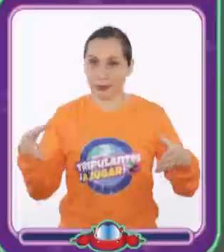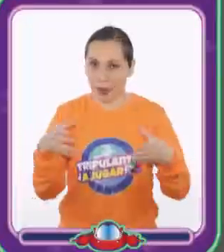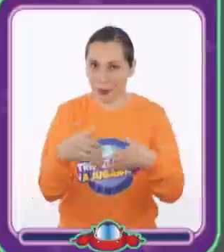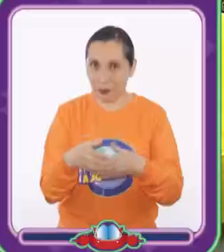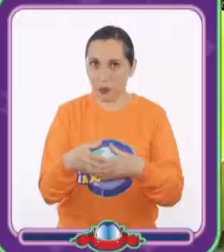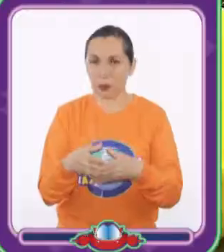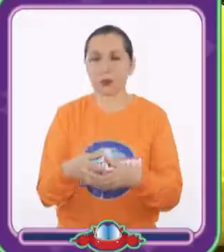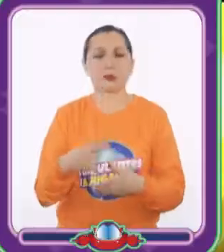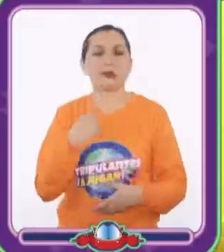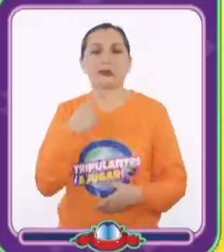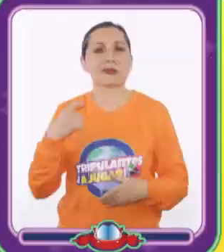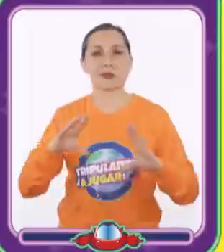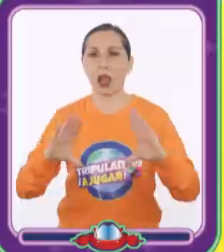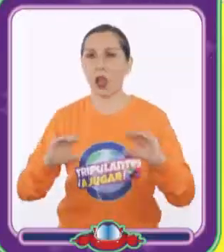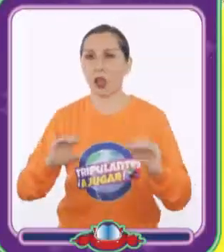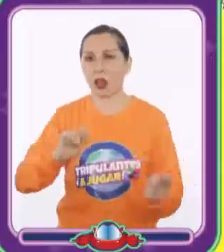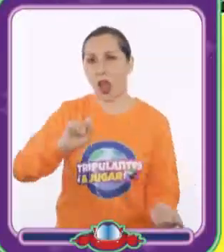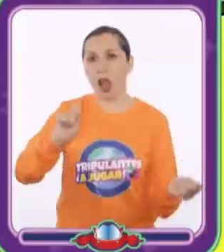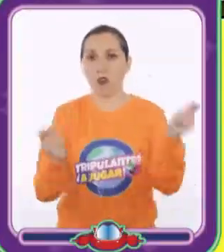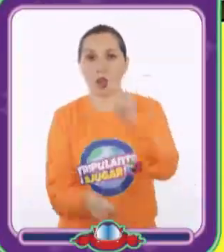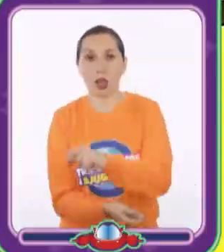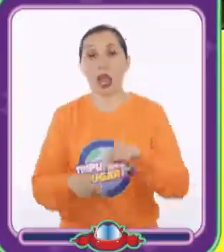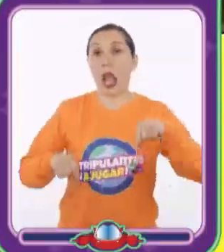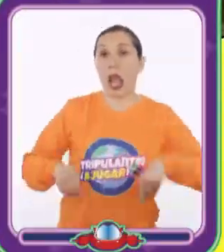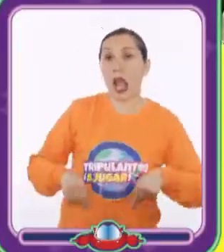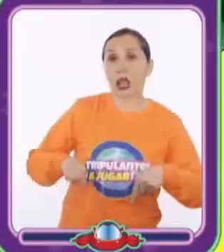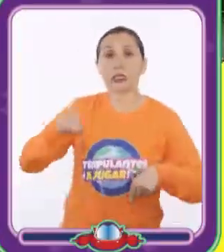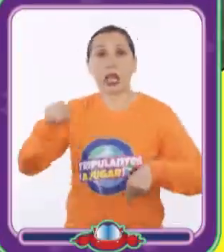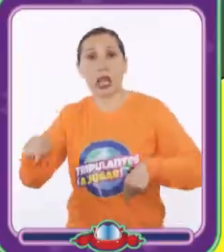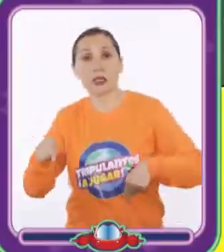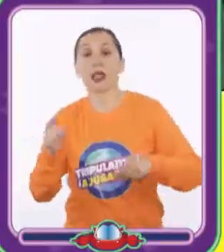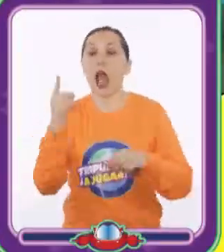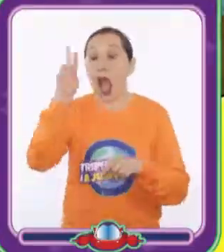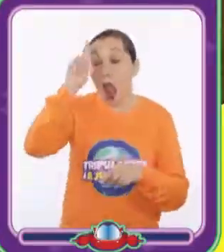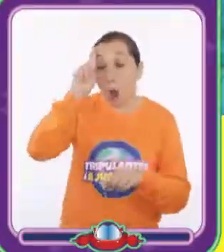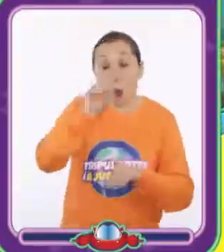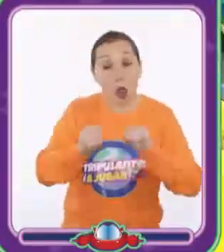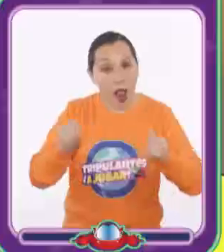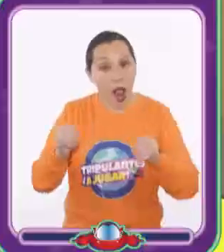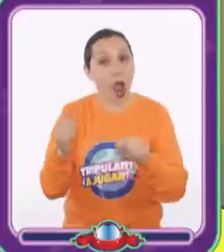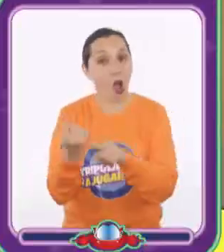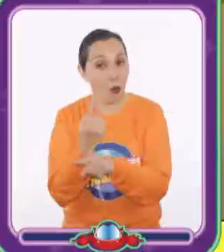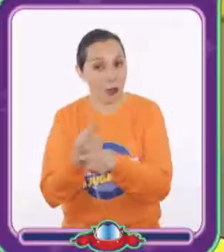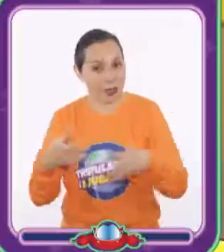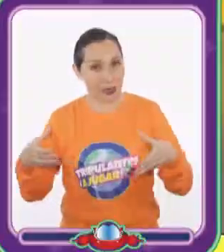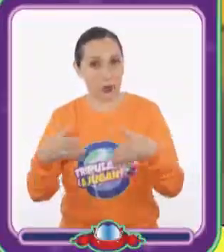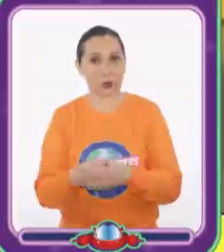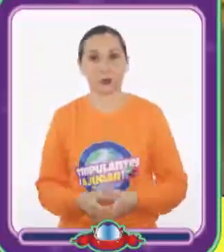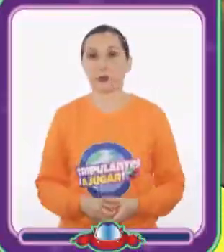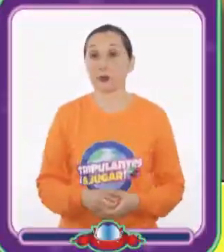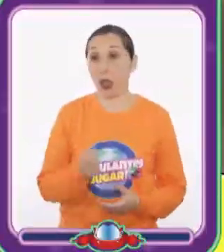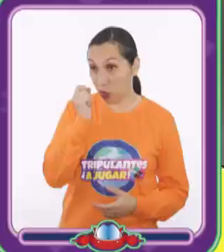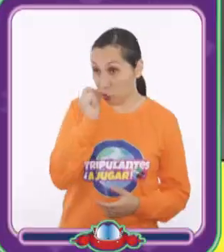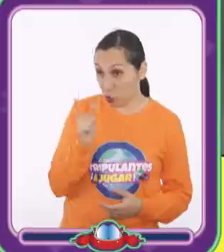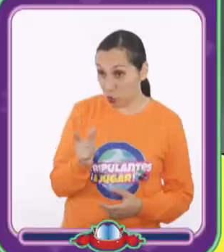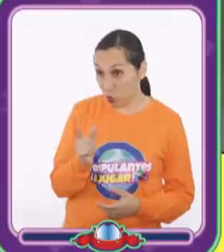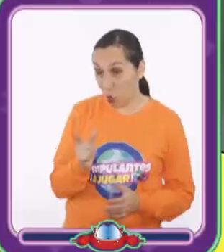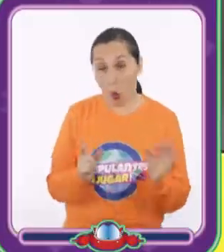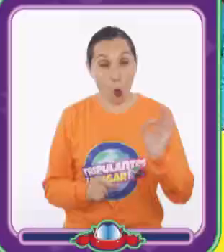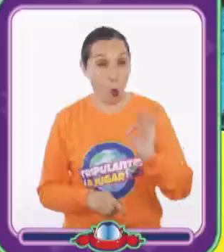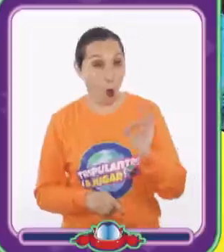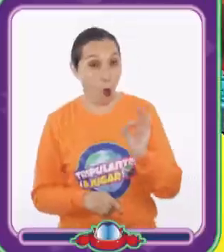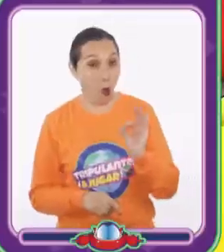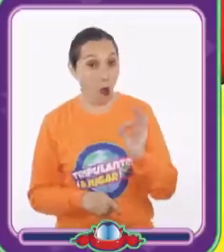¡Tripulación! ¿Qué cojín damos vuelta? ¡Este! Recuerden conversarlo como equipo. El